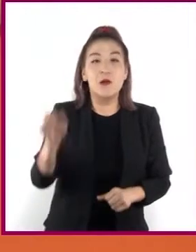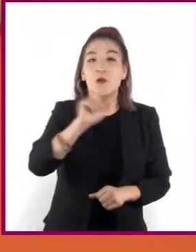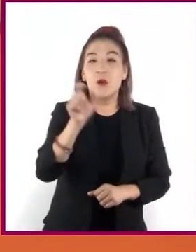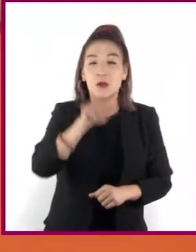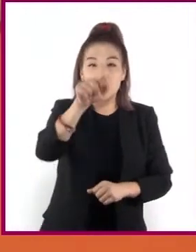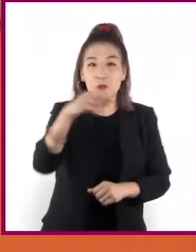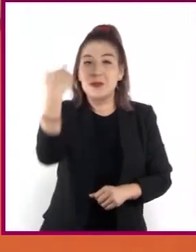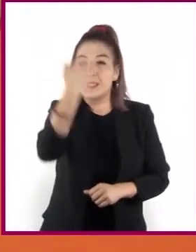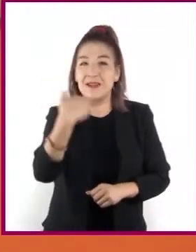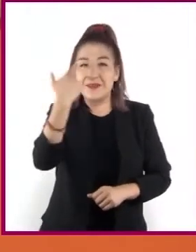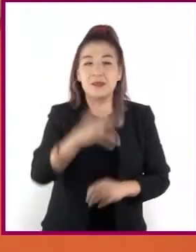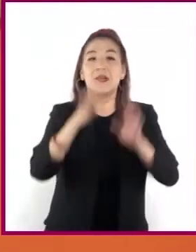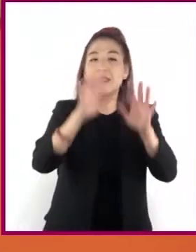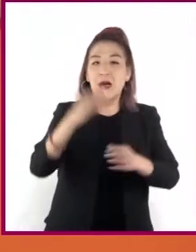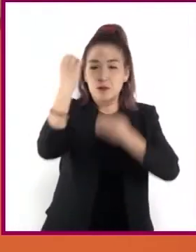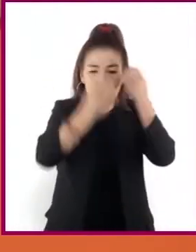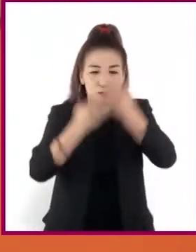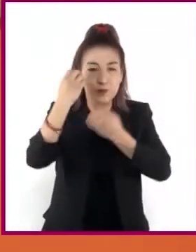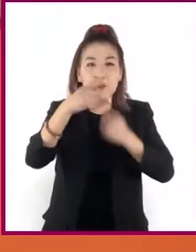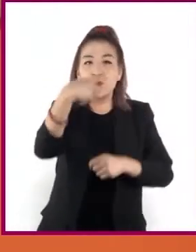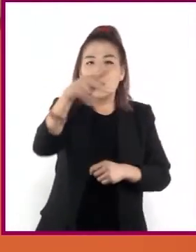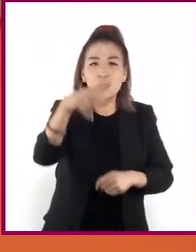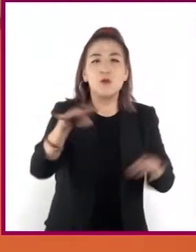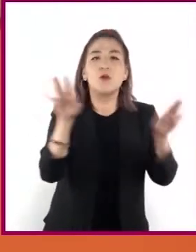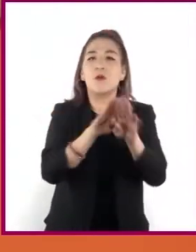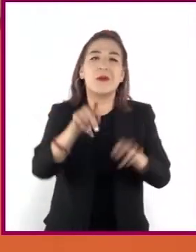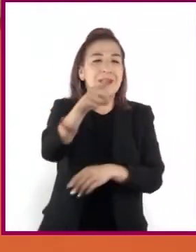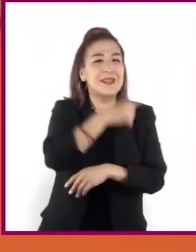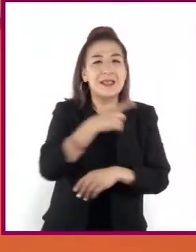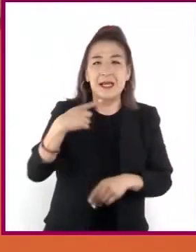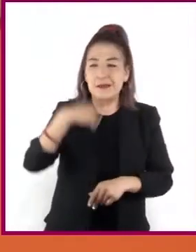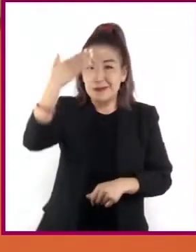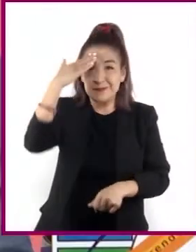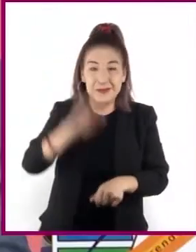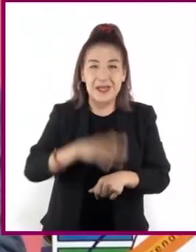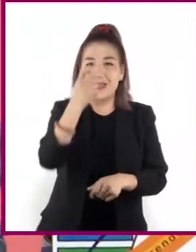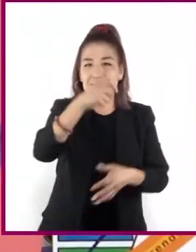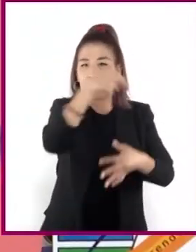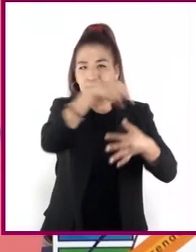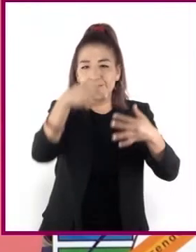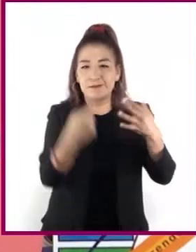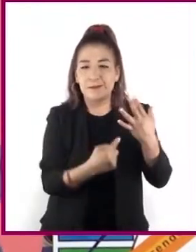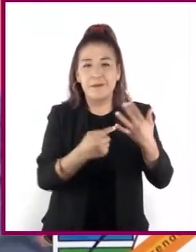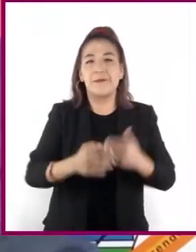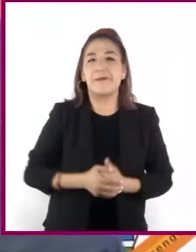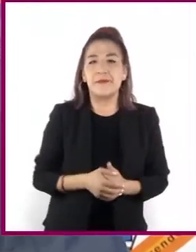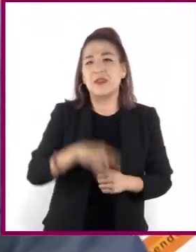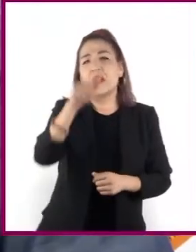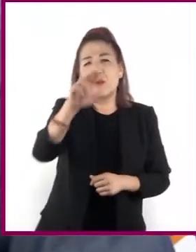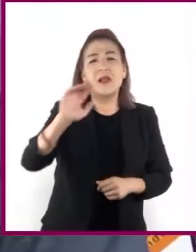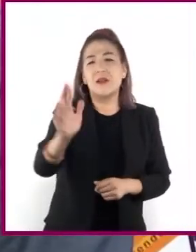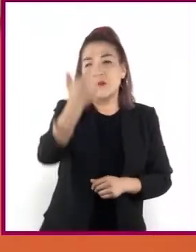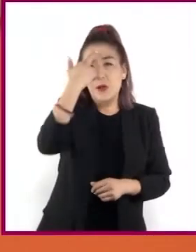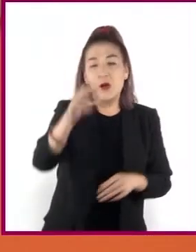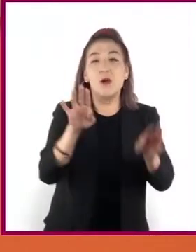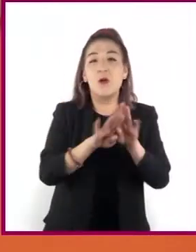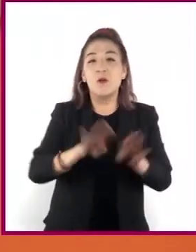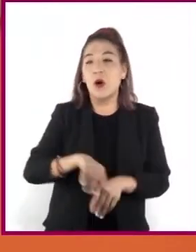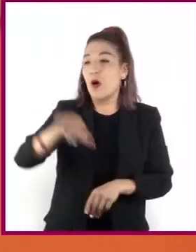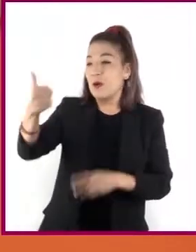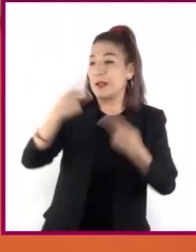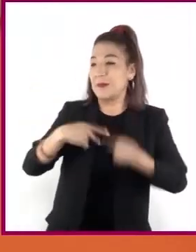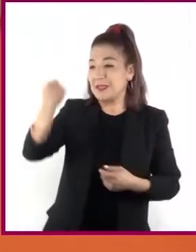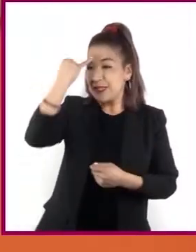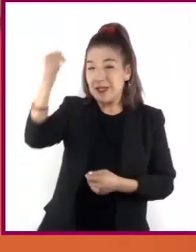momento de su revisión y autoevaluación, no deben olvidar estos aspectos. O recordar que al citar a un